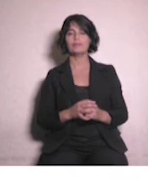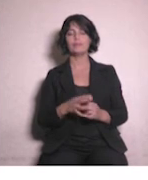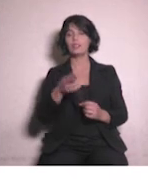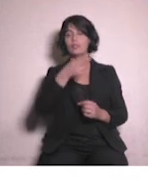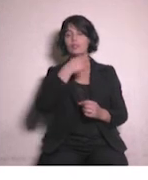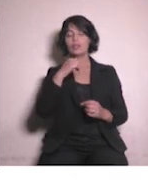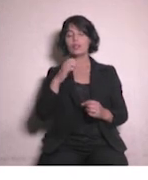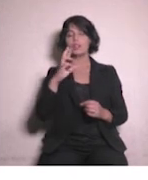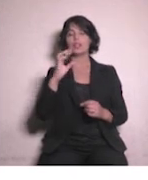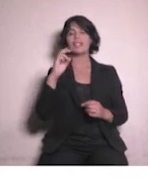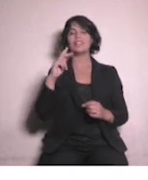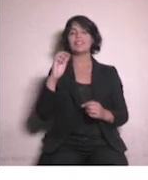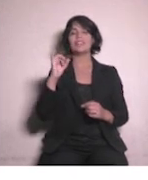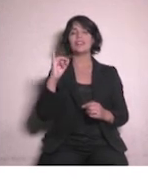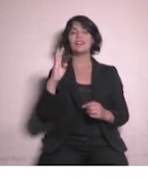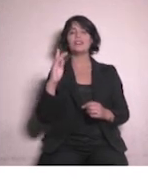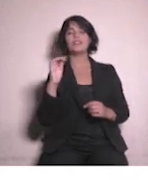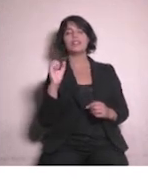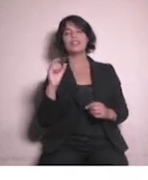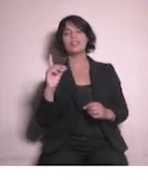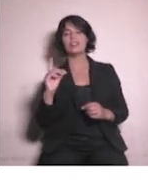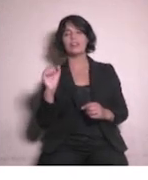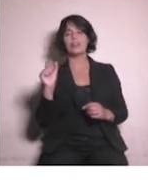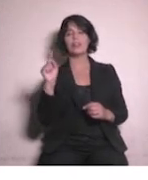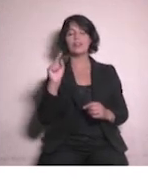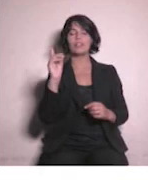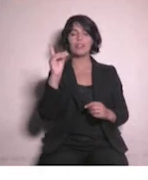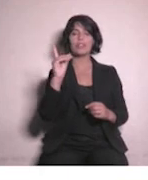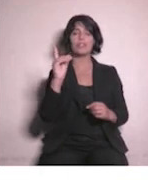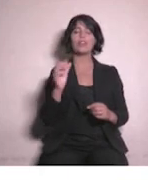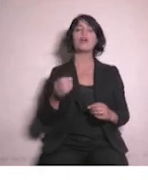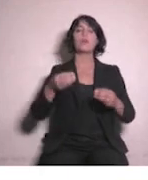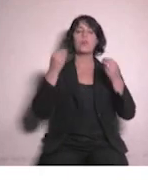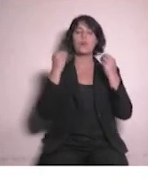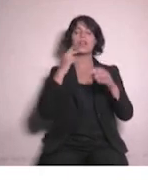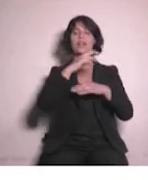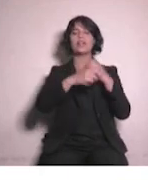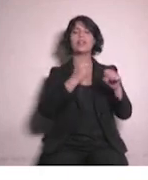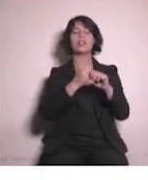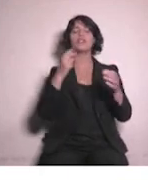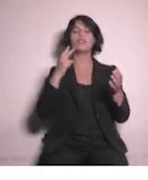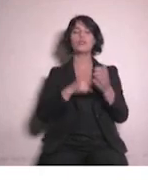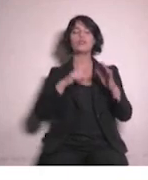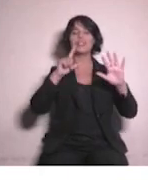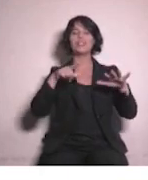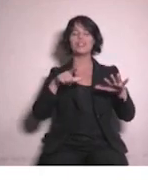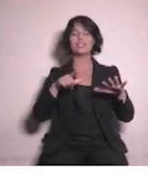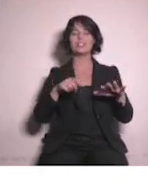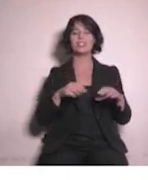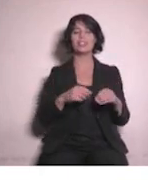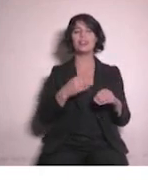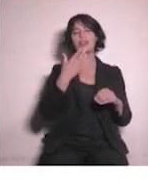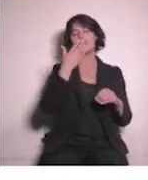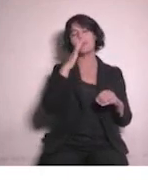Nuestra rentabilidad fue muy buena en el año 2017 y nuestros 5 fondos fueron los mejores.